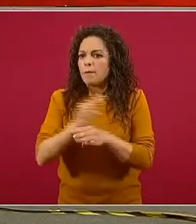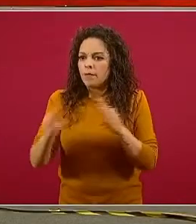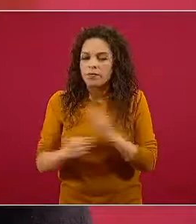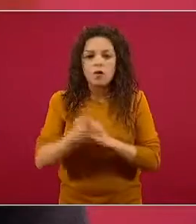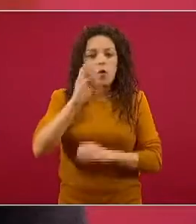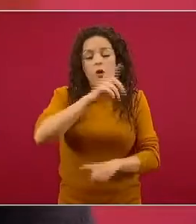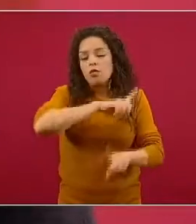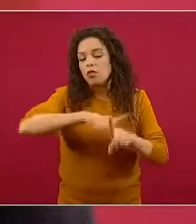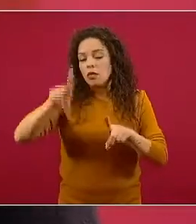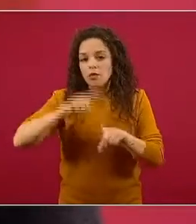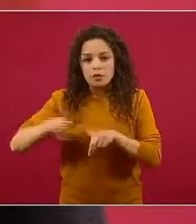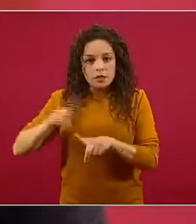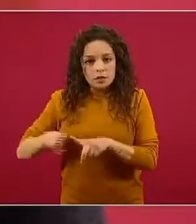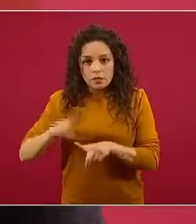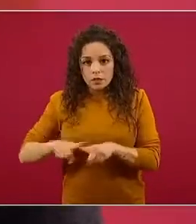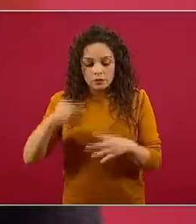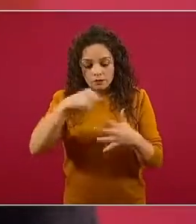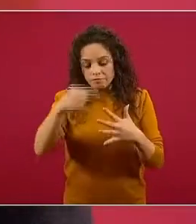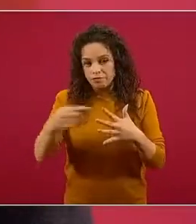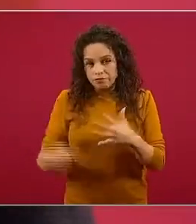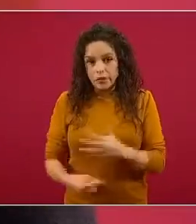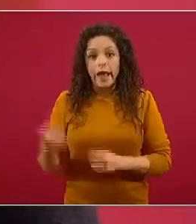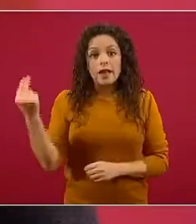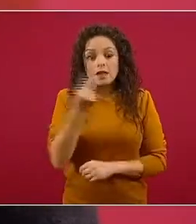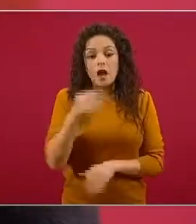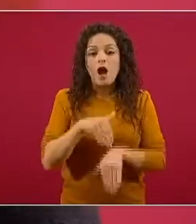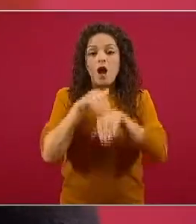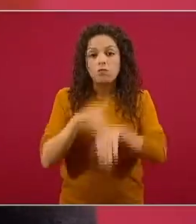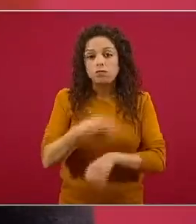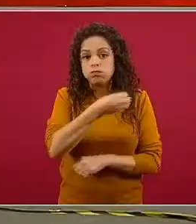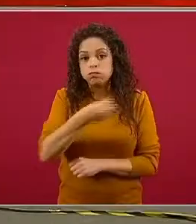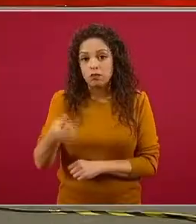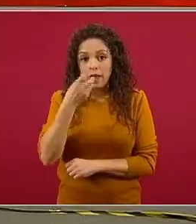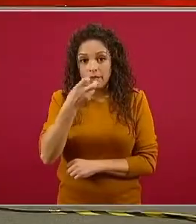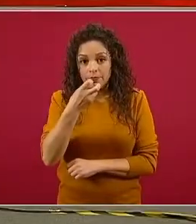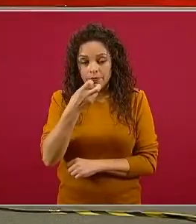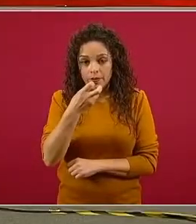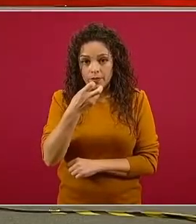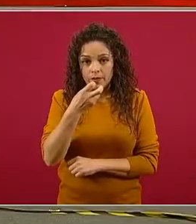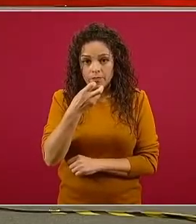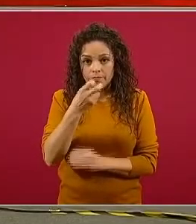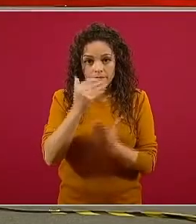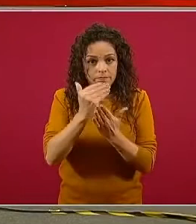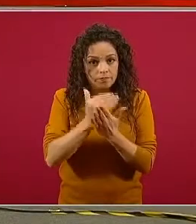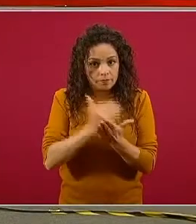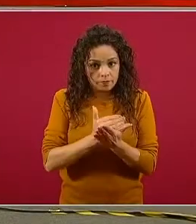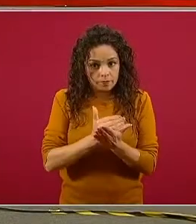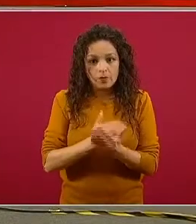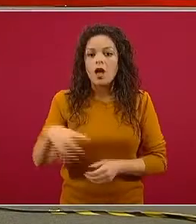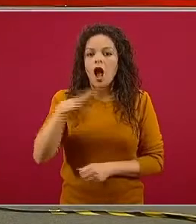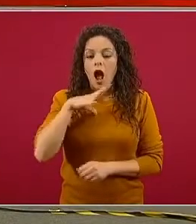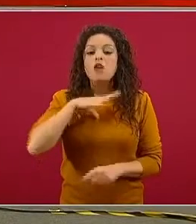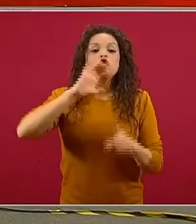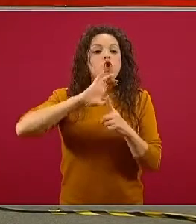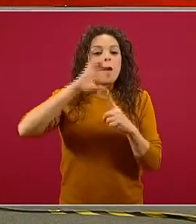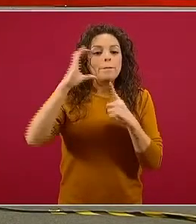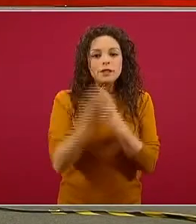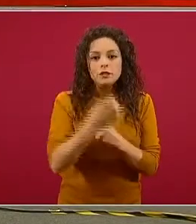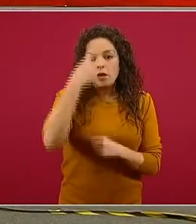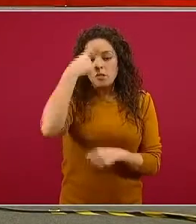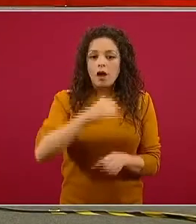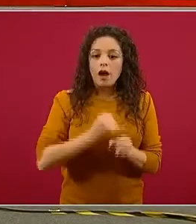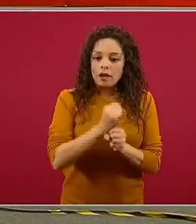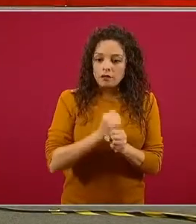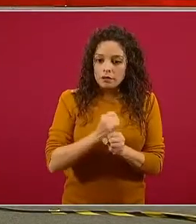dispositivos tiene que seguir esos estándares. Para ese propósito existen comisiones de investigación, y las comisiones